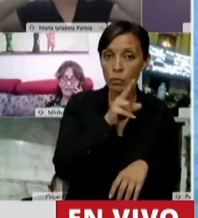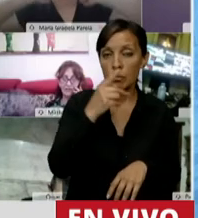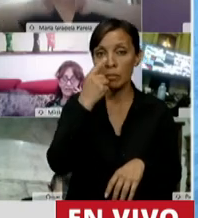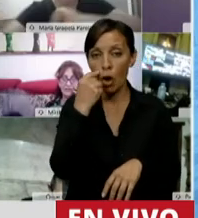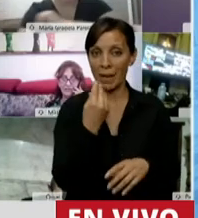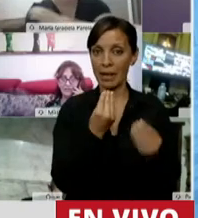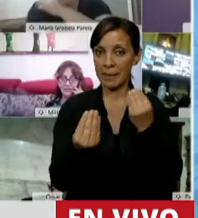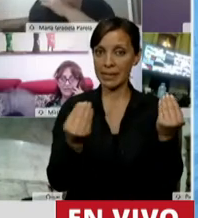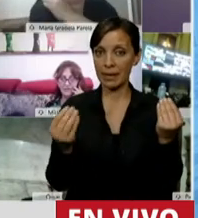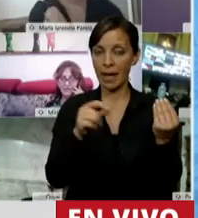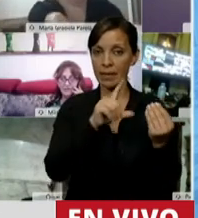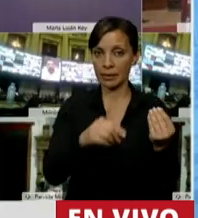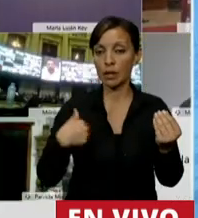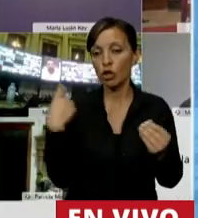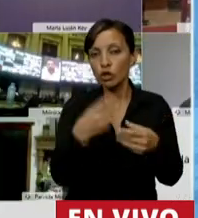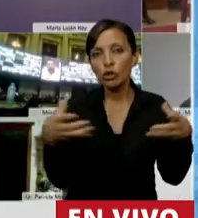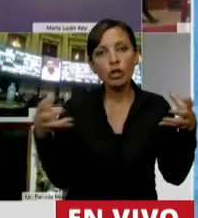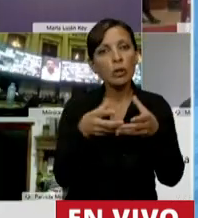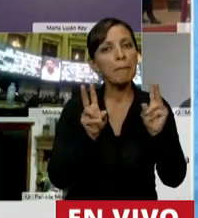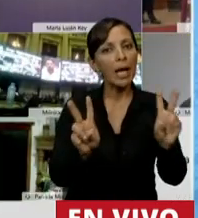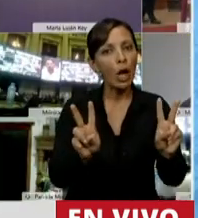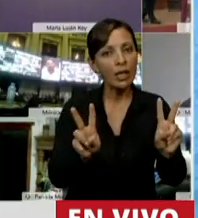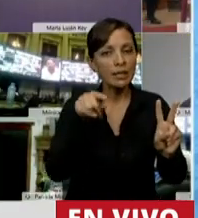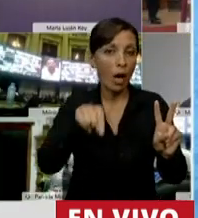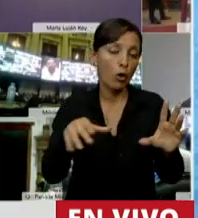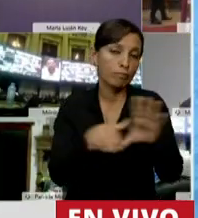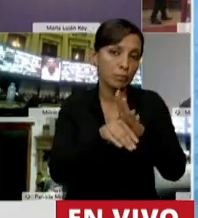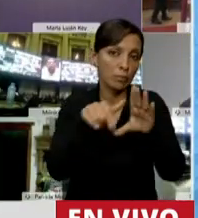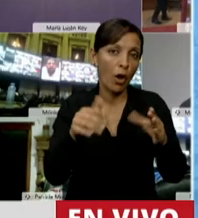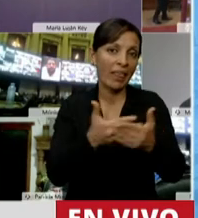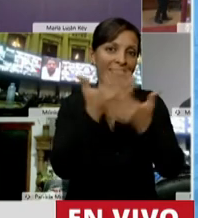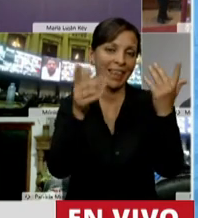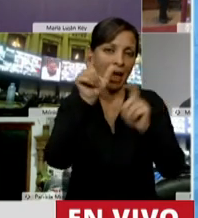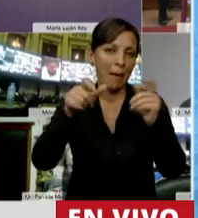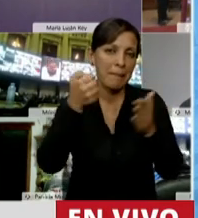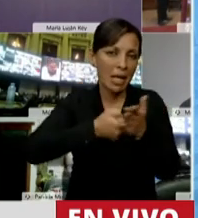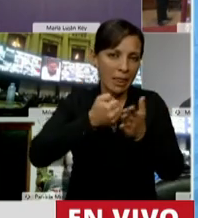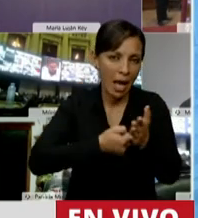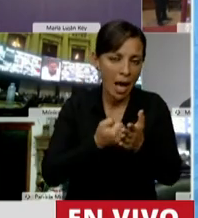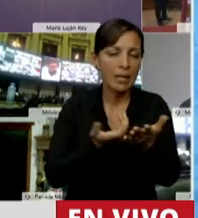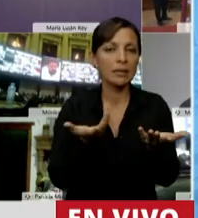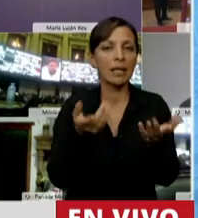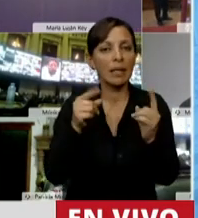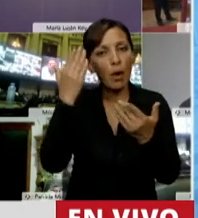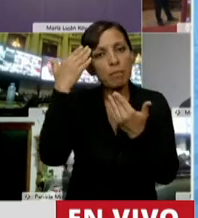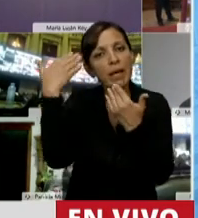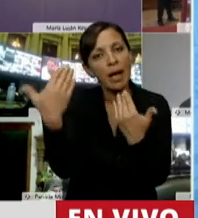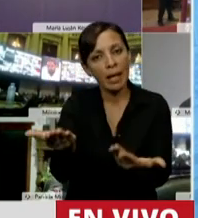representantes del pueblo argentino, como peronistas que somos, y en el día de las militancias, y